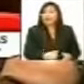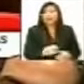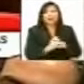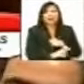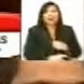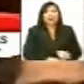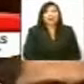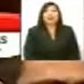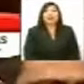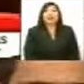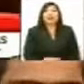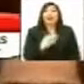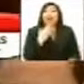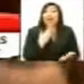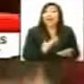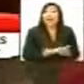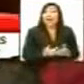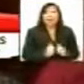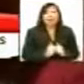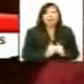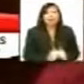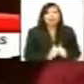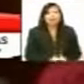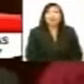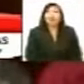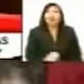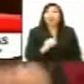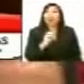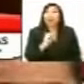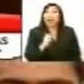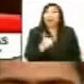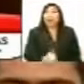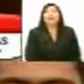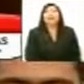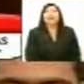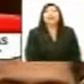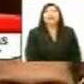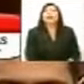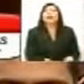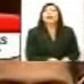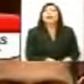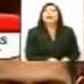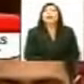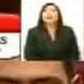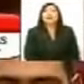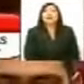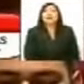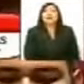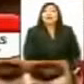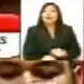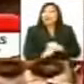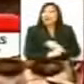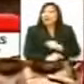Guatemala. Agradecemos el acompañamiento de la OEA y también de